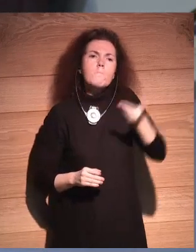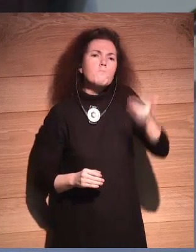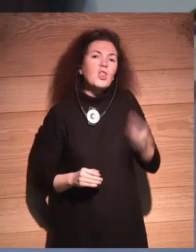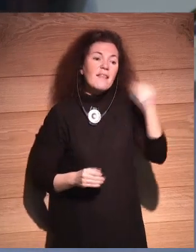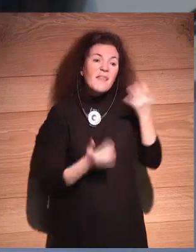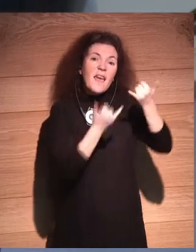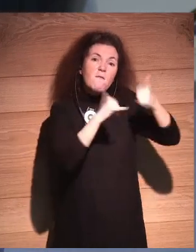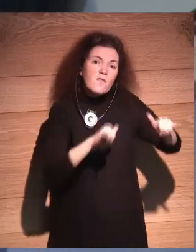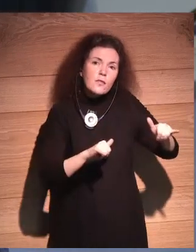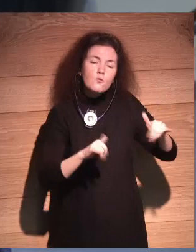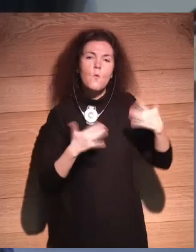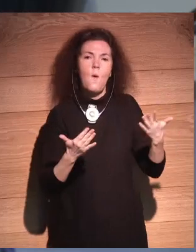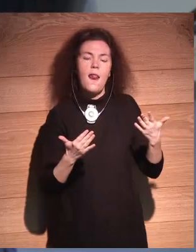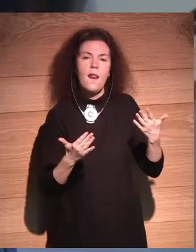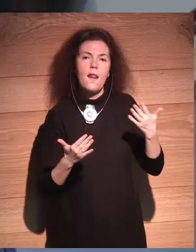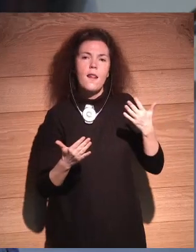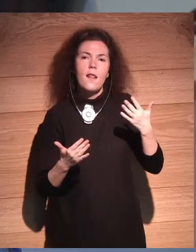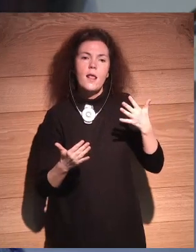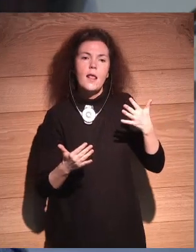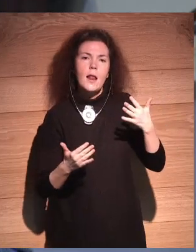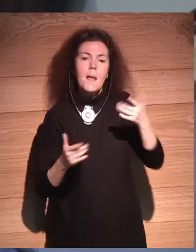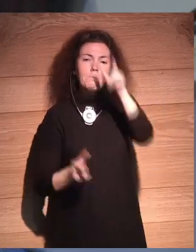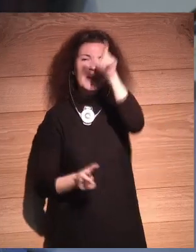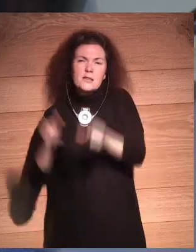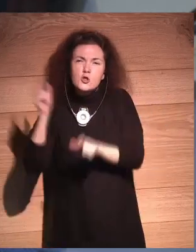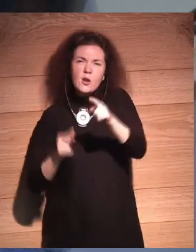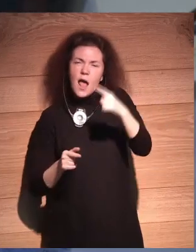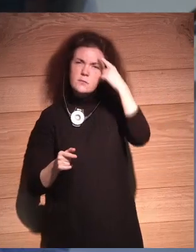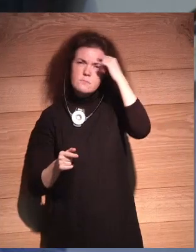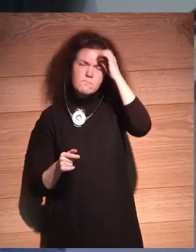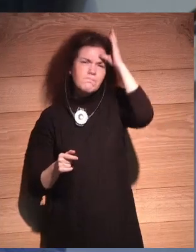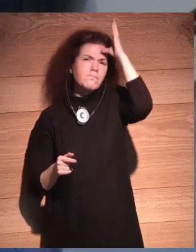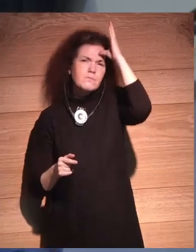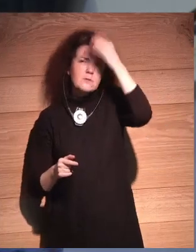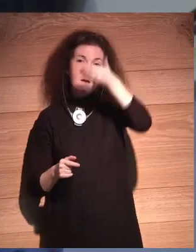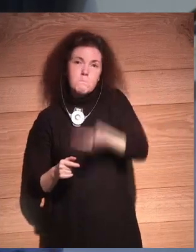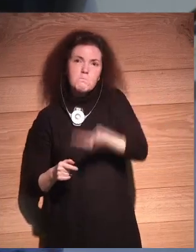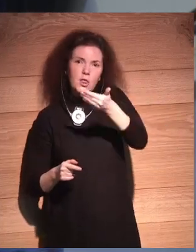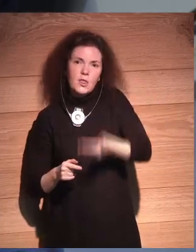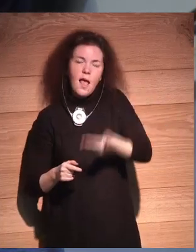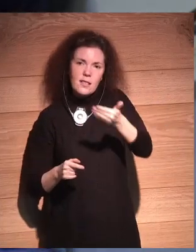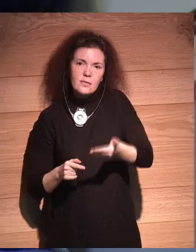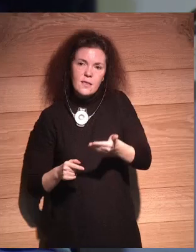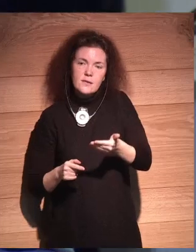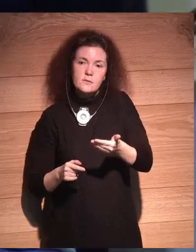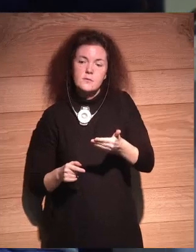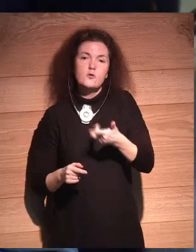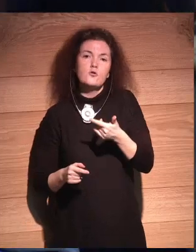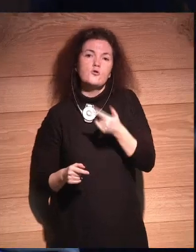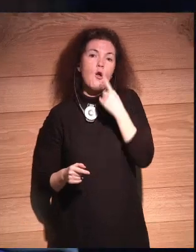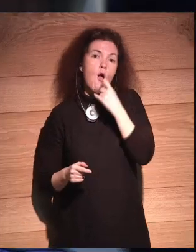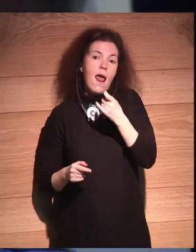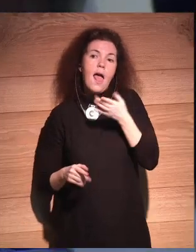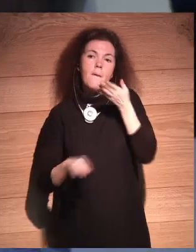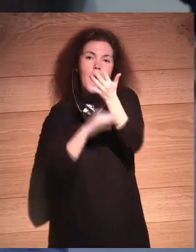evento es llevar a grandes pensadores que ya quisieran también tener en este evento